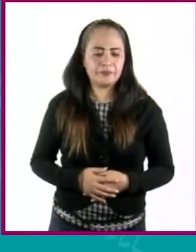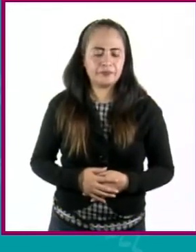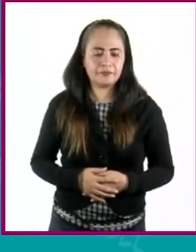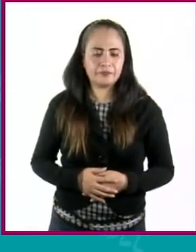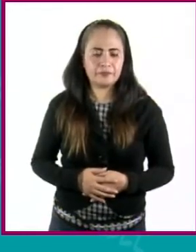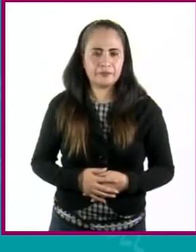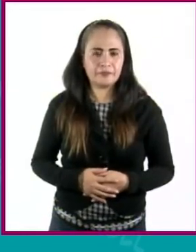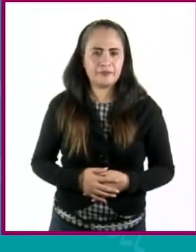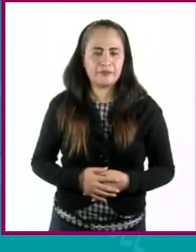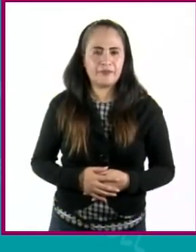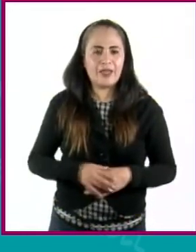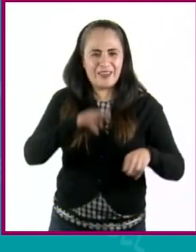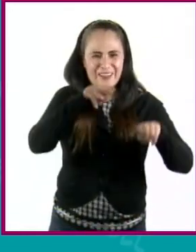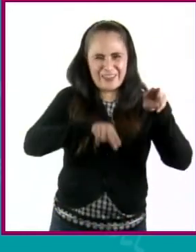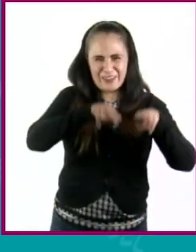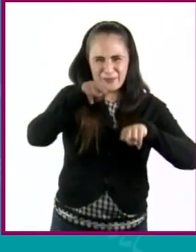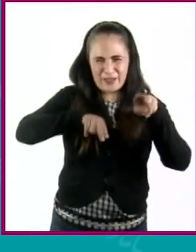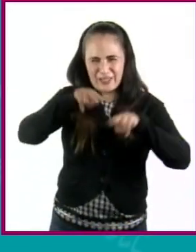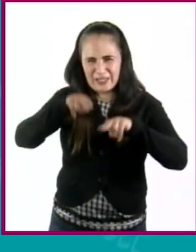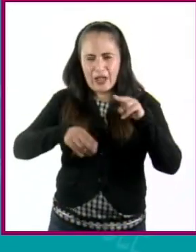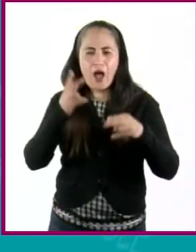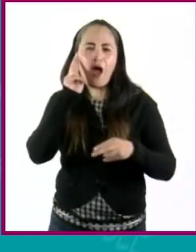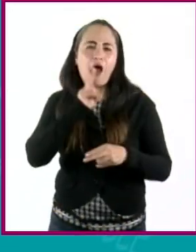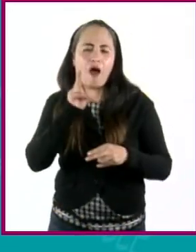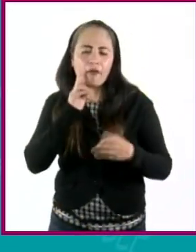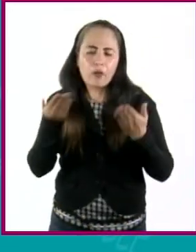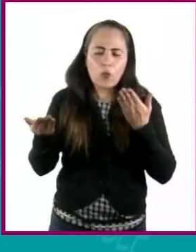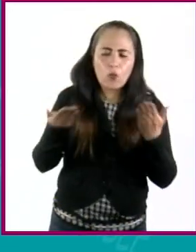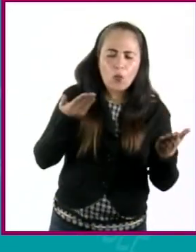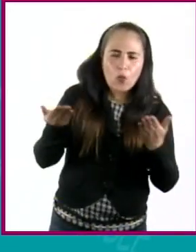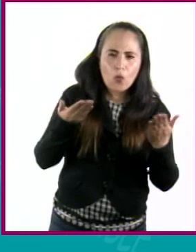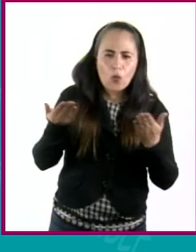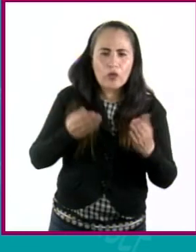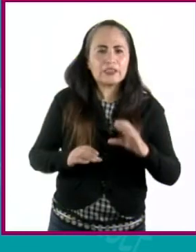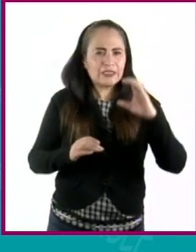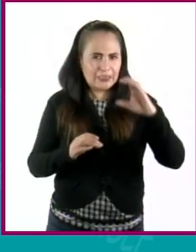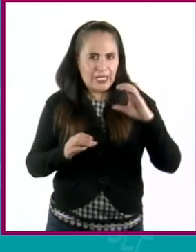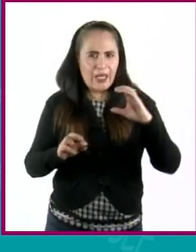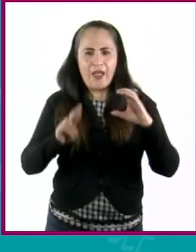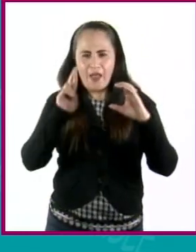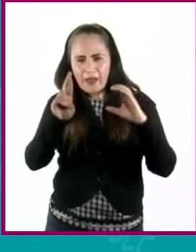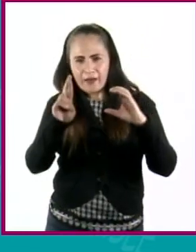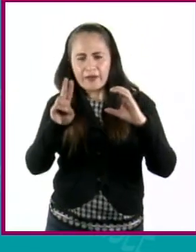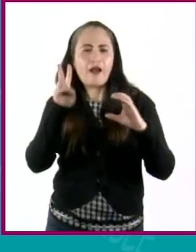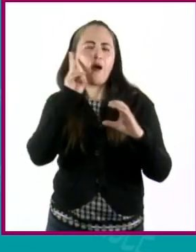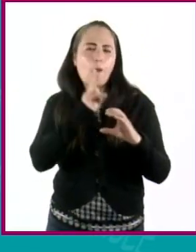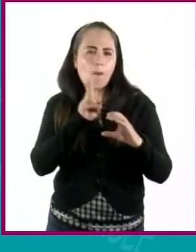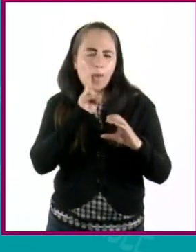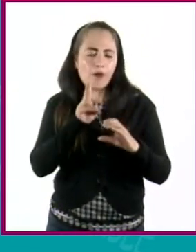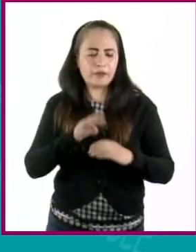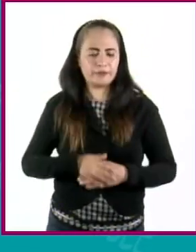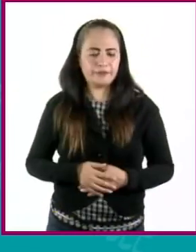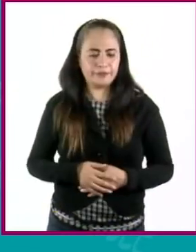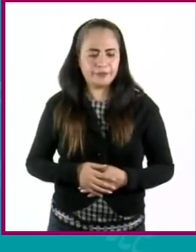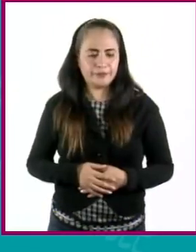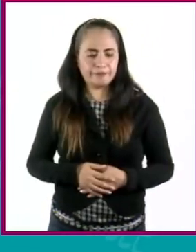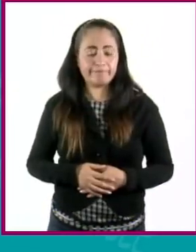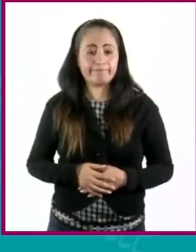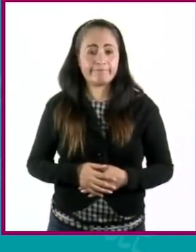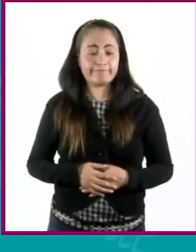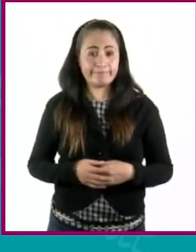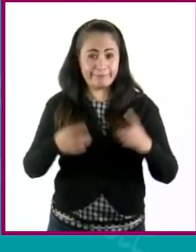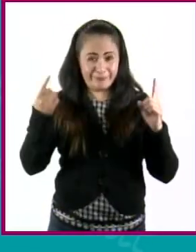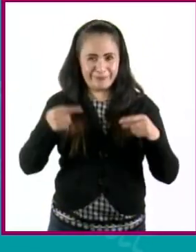Podemos graficar estas funciones continuamente para valores constantes para c y r. Por ejemplo, Aquí tenemos estas